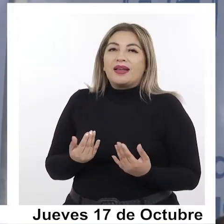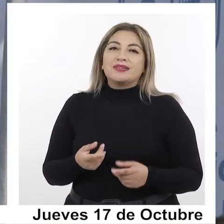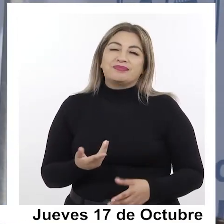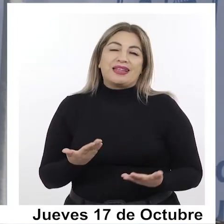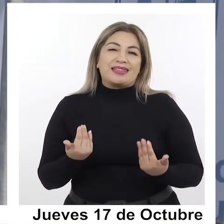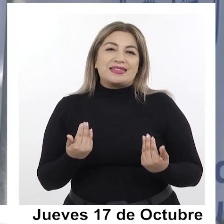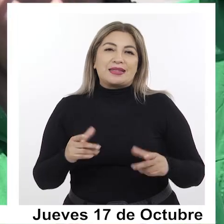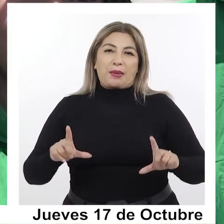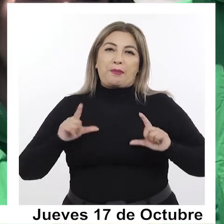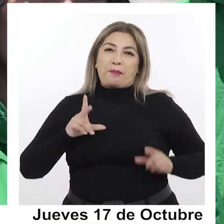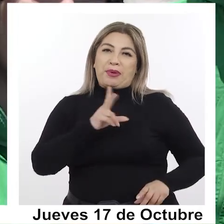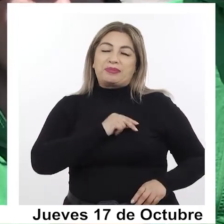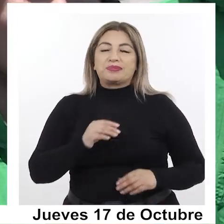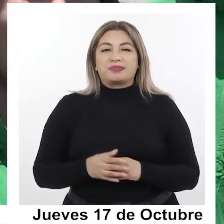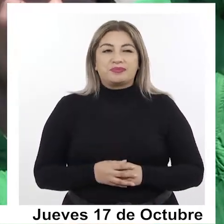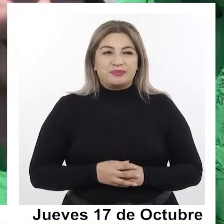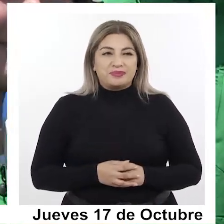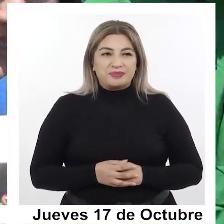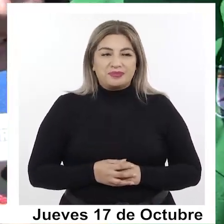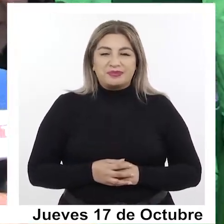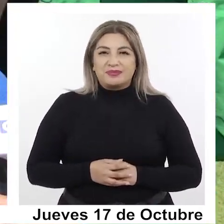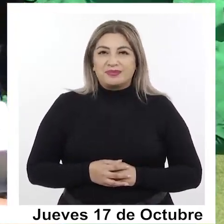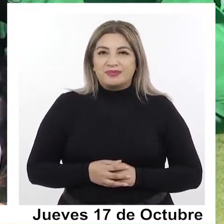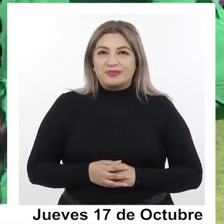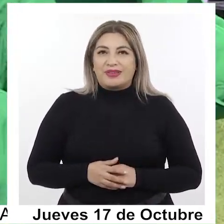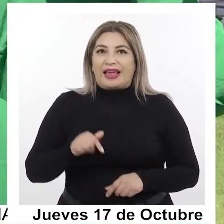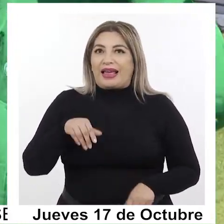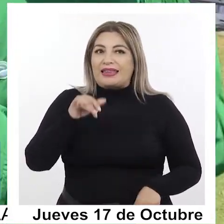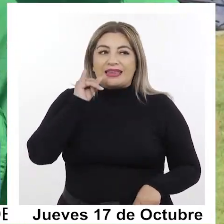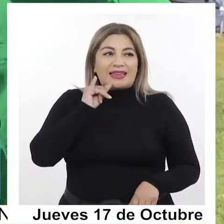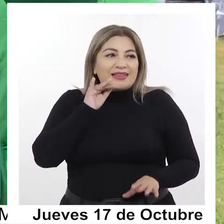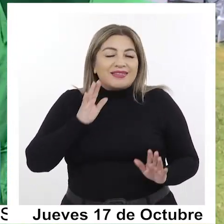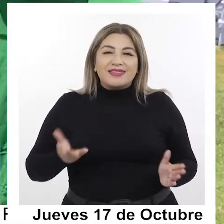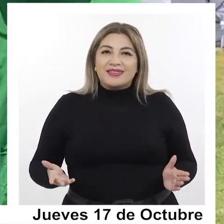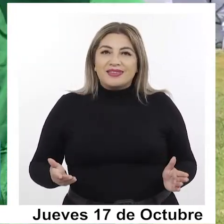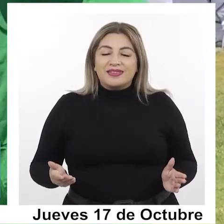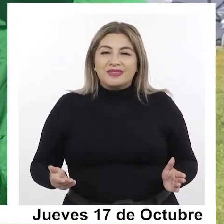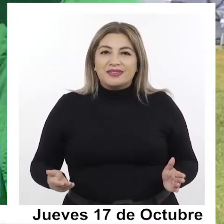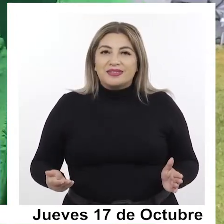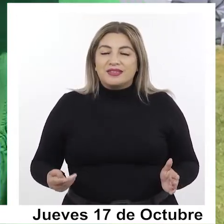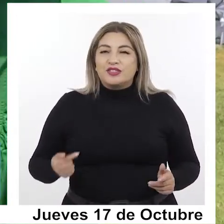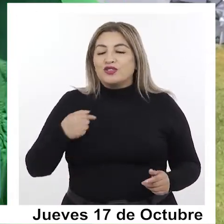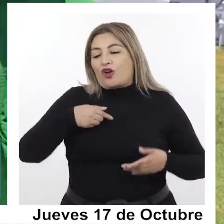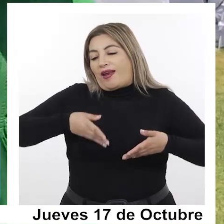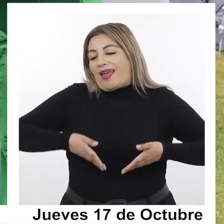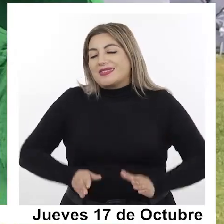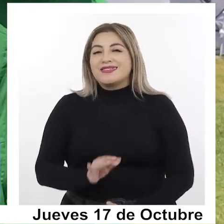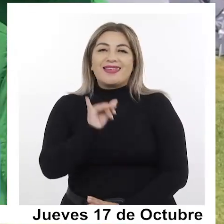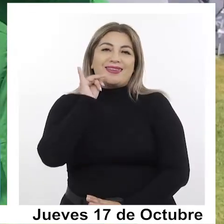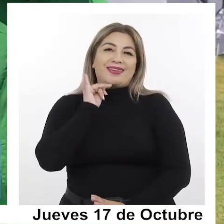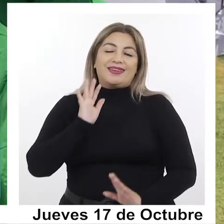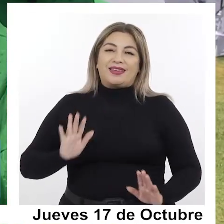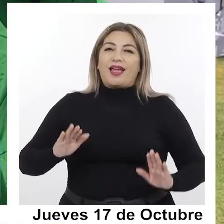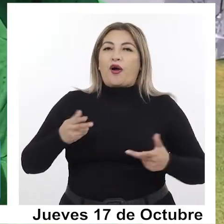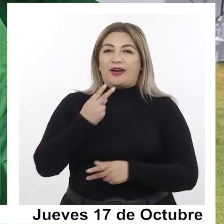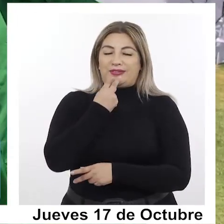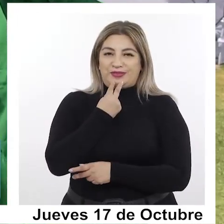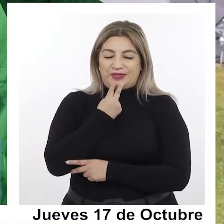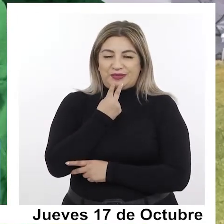los títulos. Es impresionante que pase esto acá en Iquique, más encima, donde yo nací y estoy